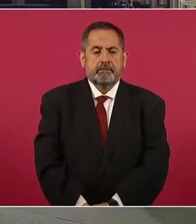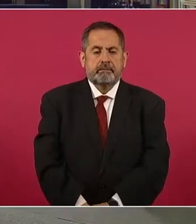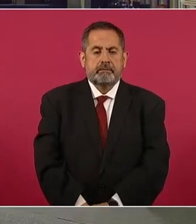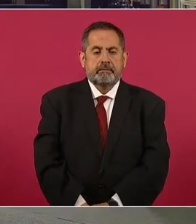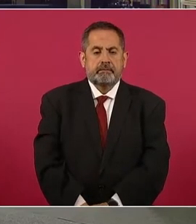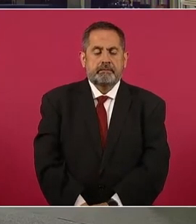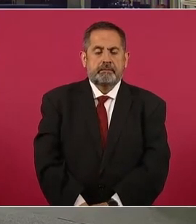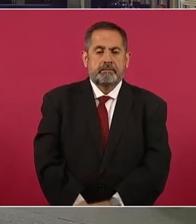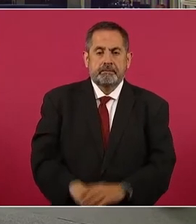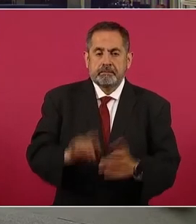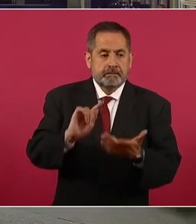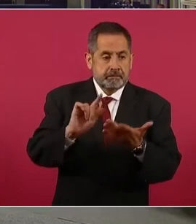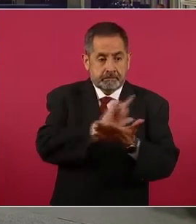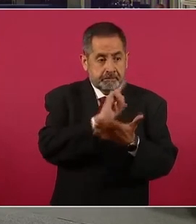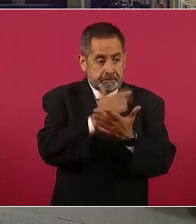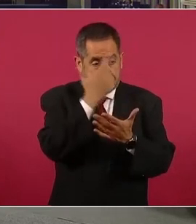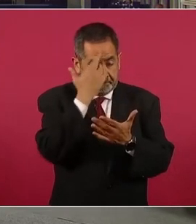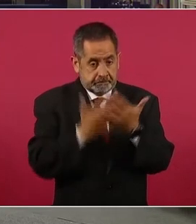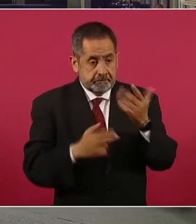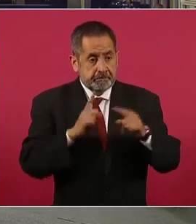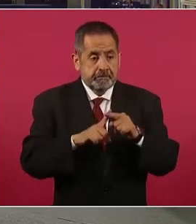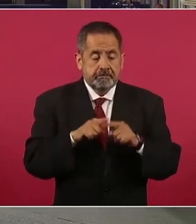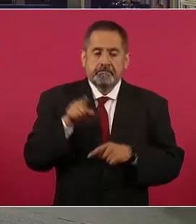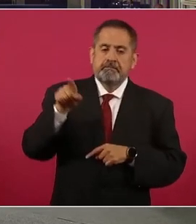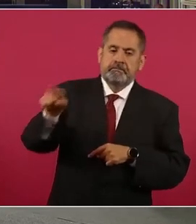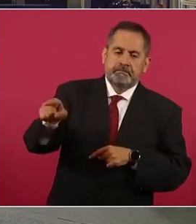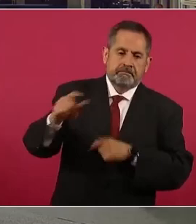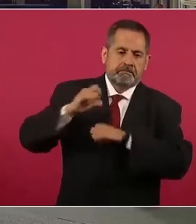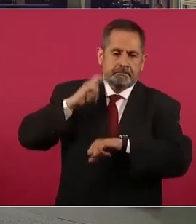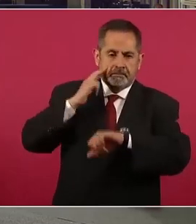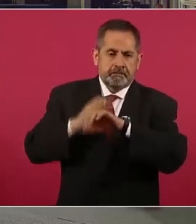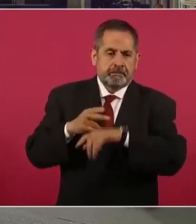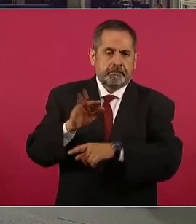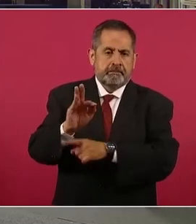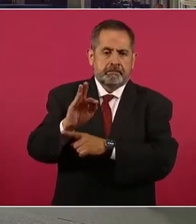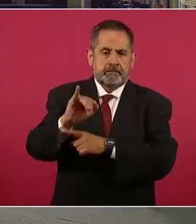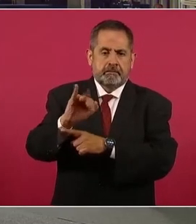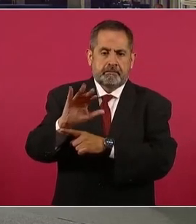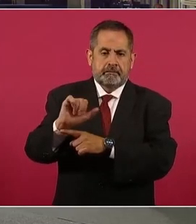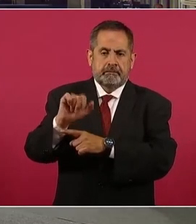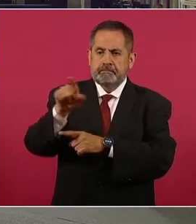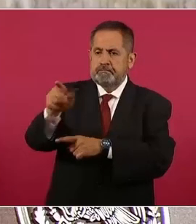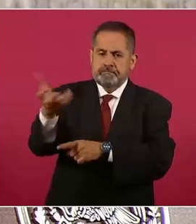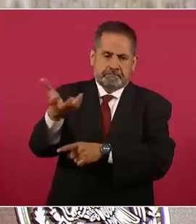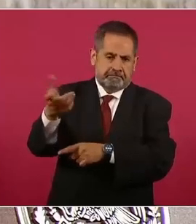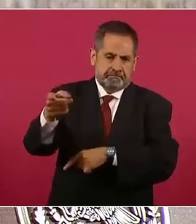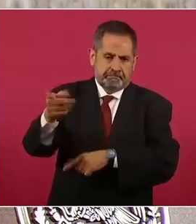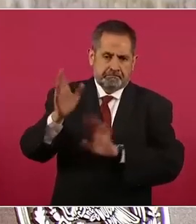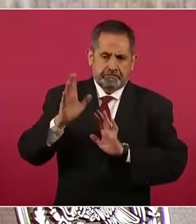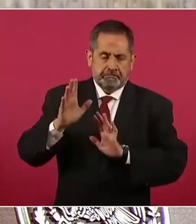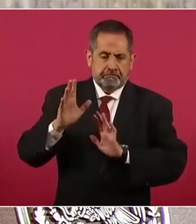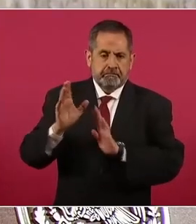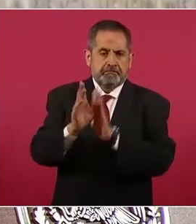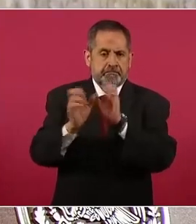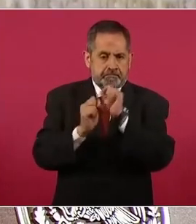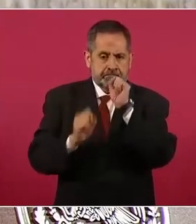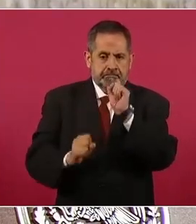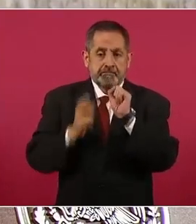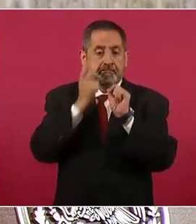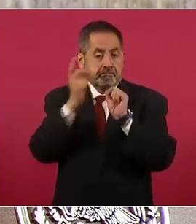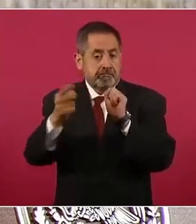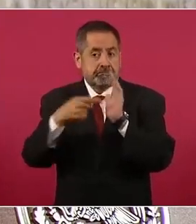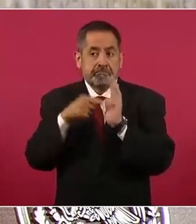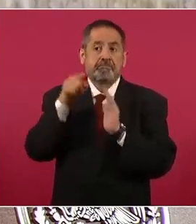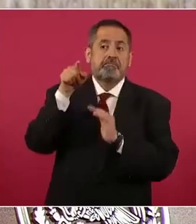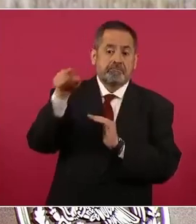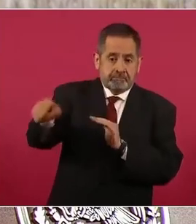Los presuntos delitos los establece el fiscal. Esa es parte de su función constitucional. En el